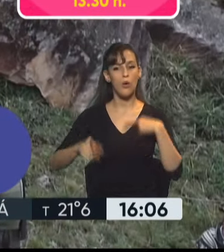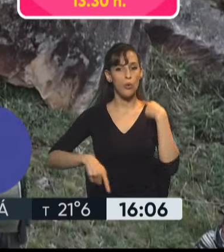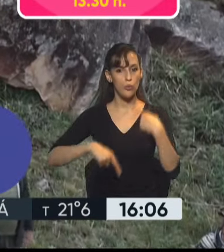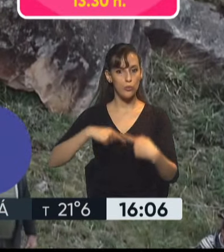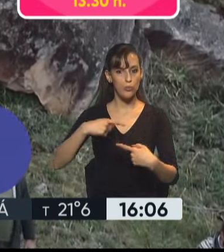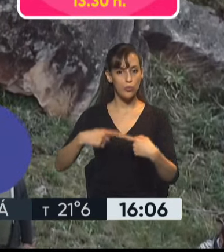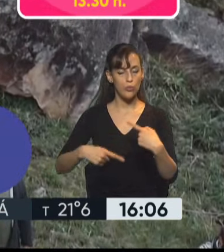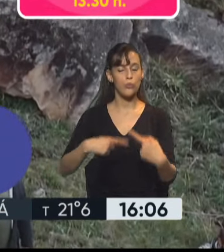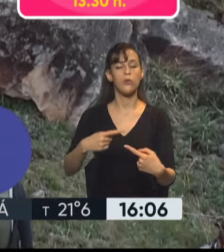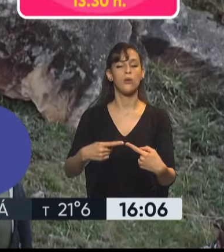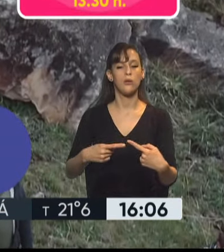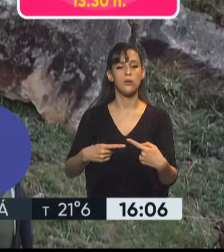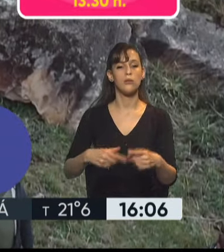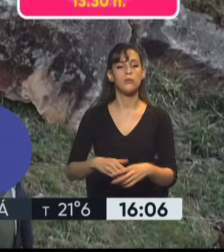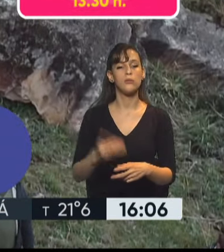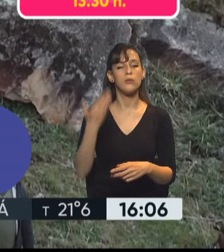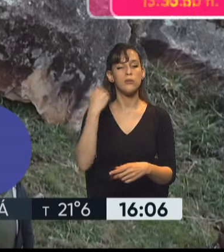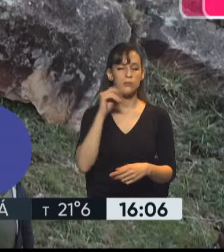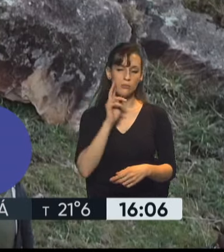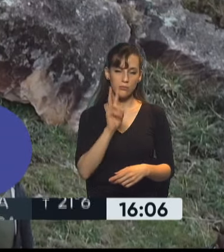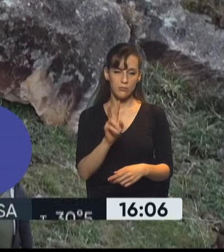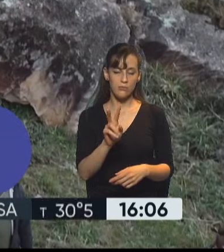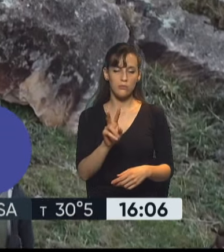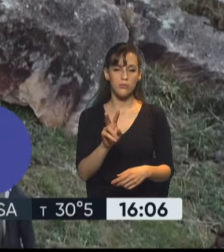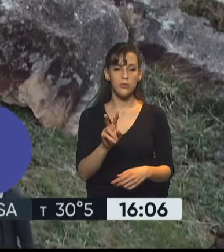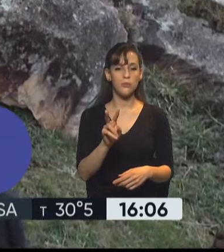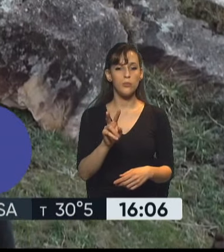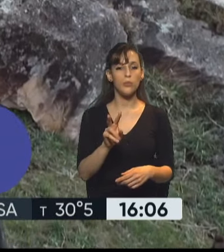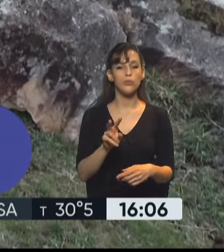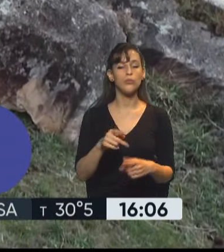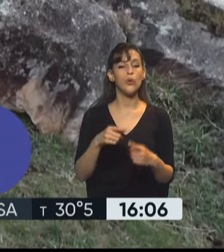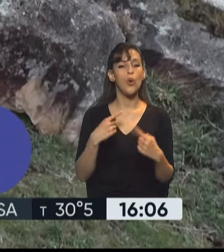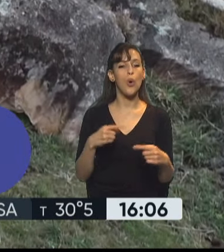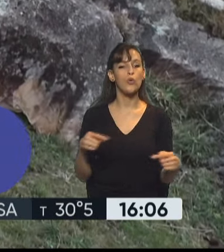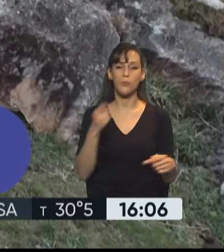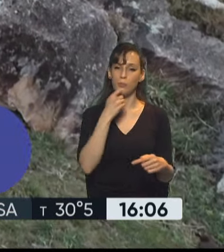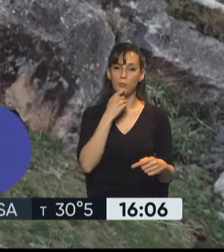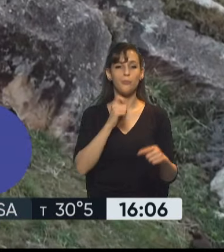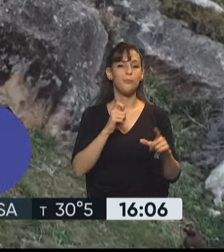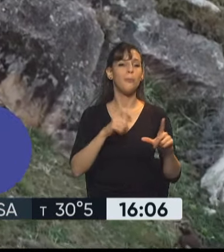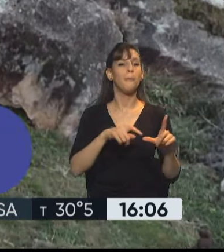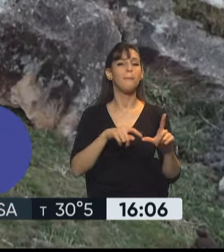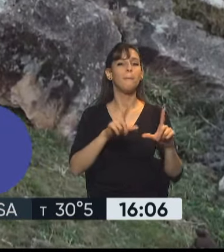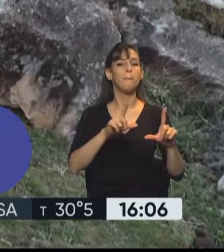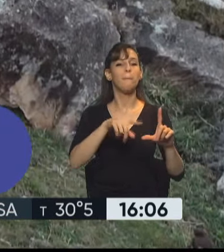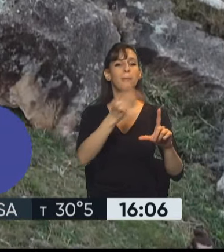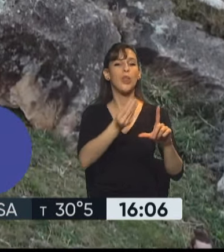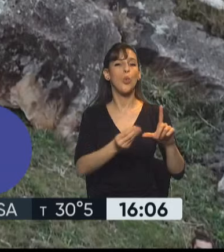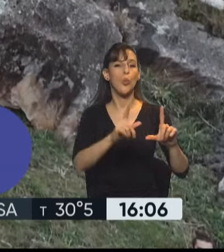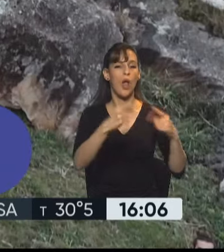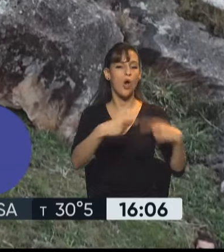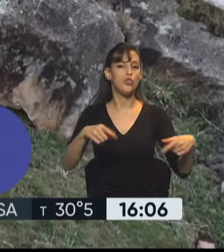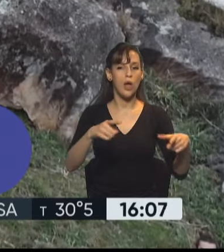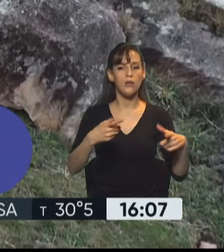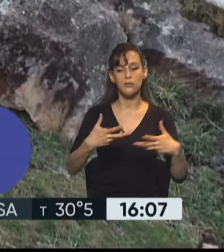lugares tuvimos la oportunidad de fechar elementos asociados, no las pinturas en sí, pero sí elementos que estaban enterrados,